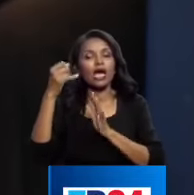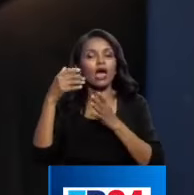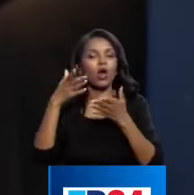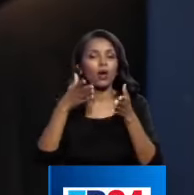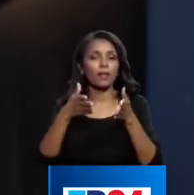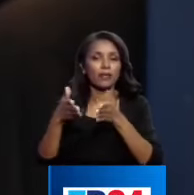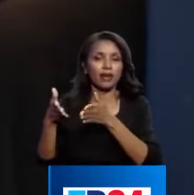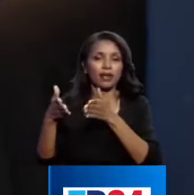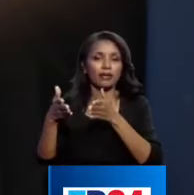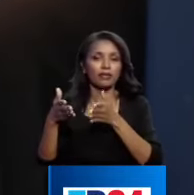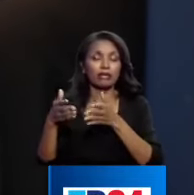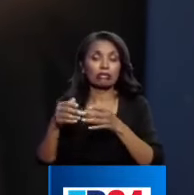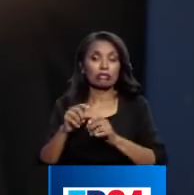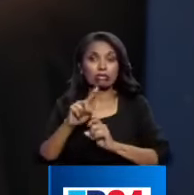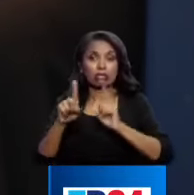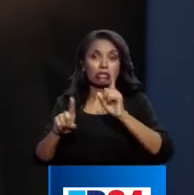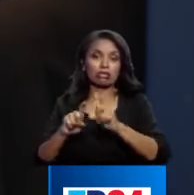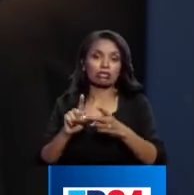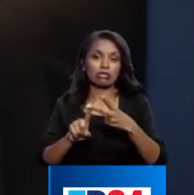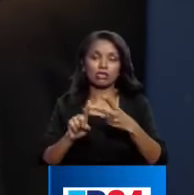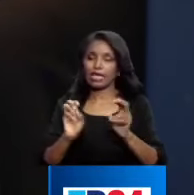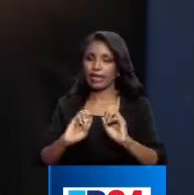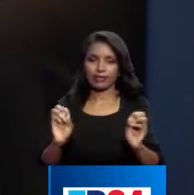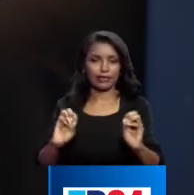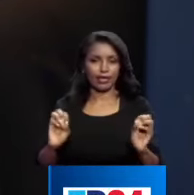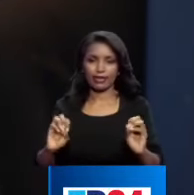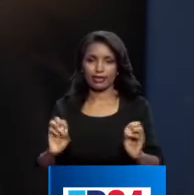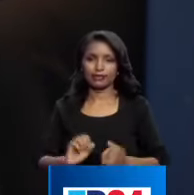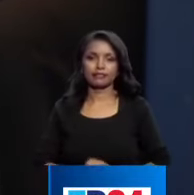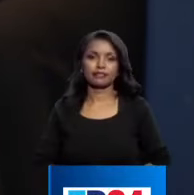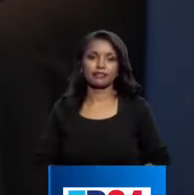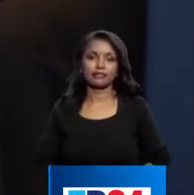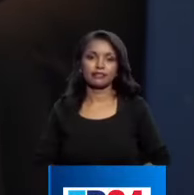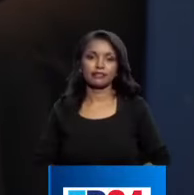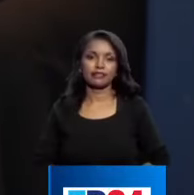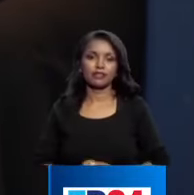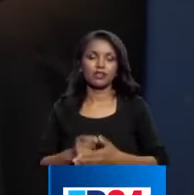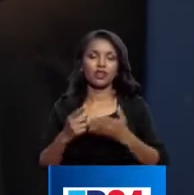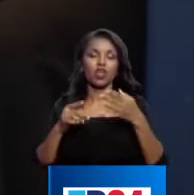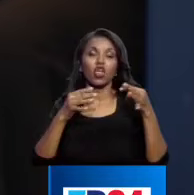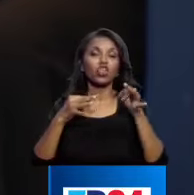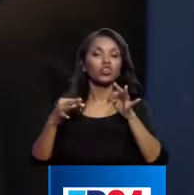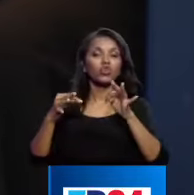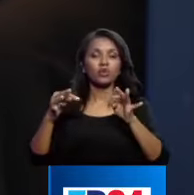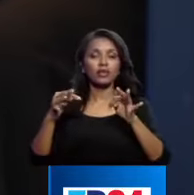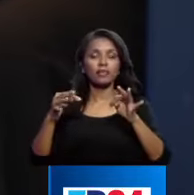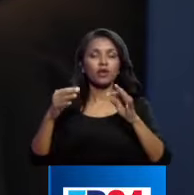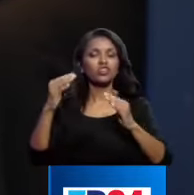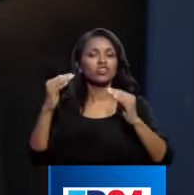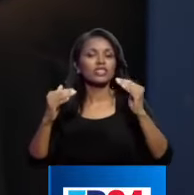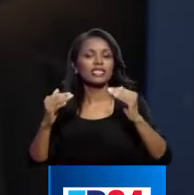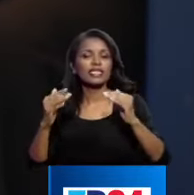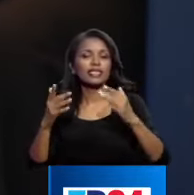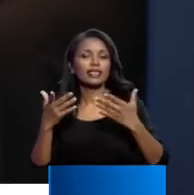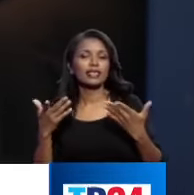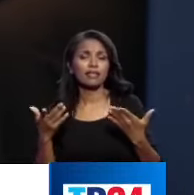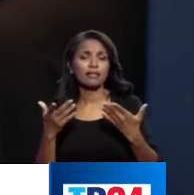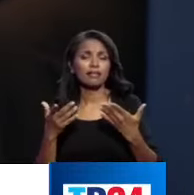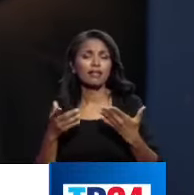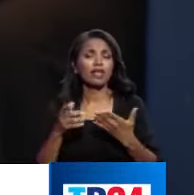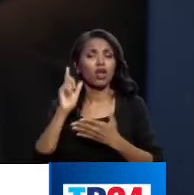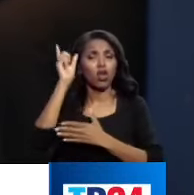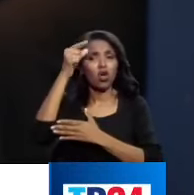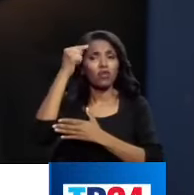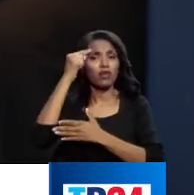no habrá espacio a repreguntas. El eje central de exposición será turismo sostenible como